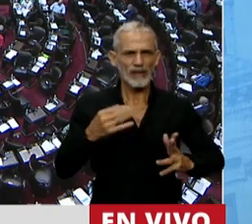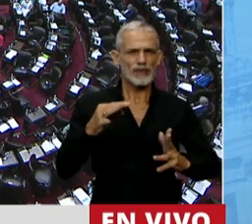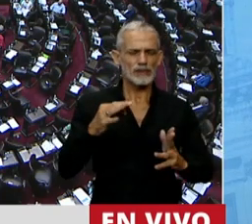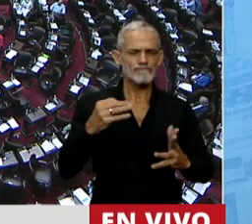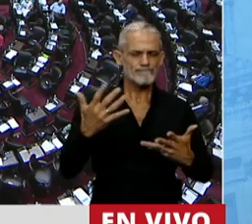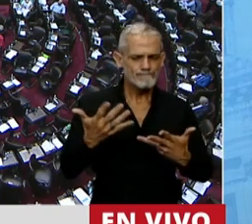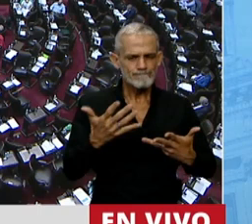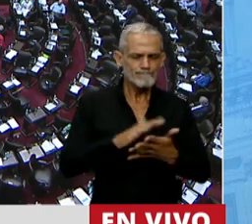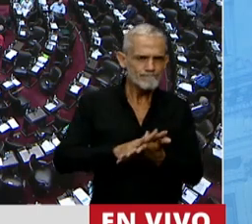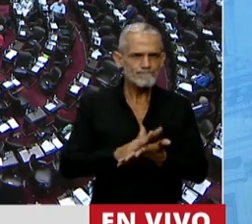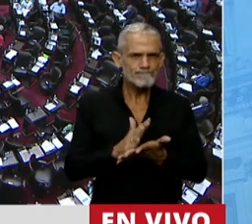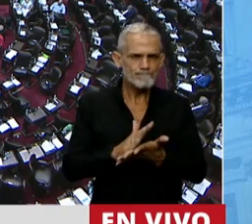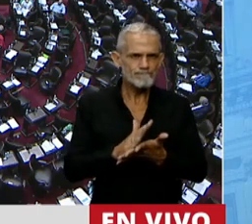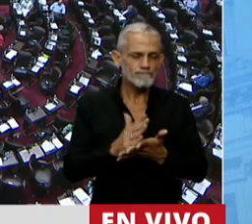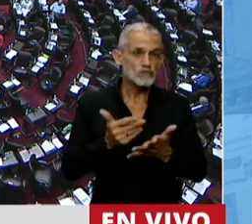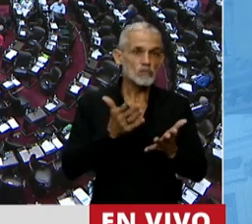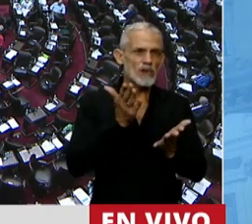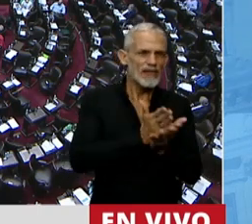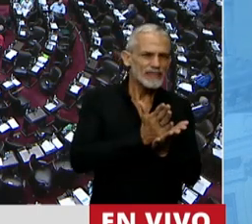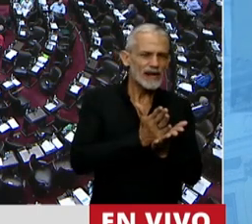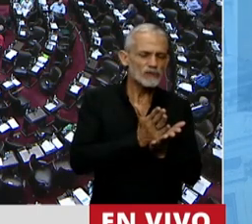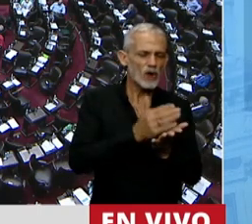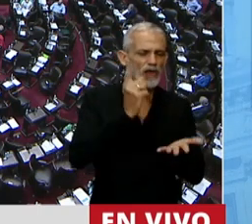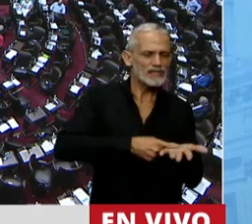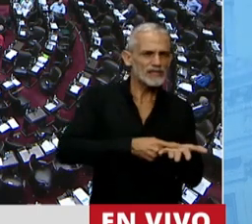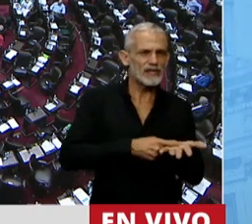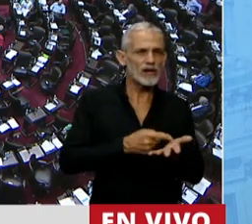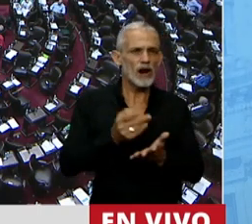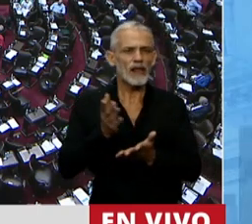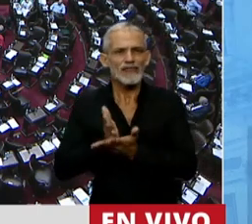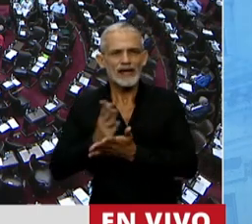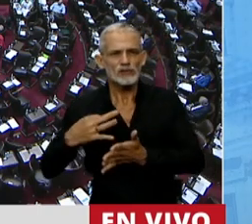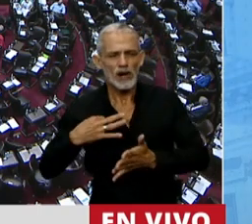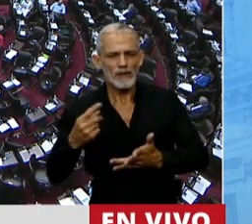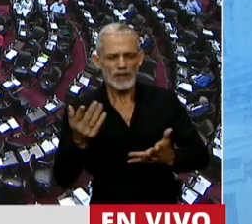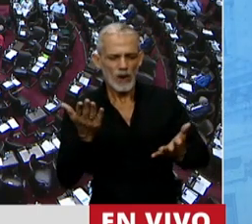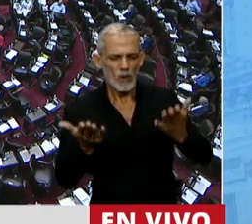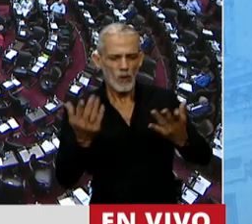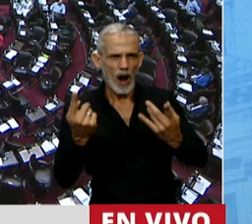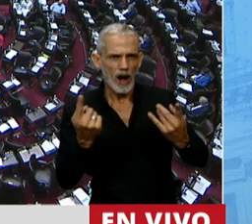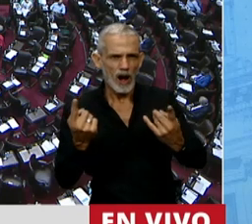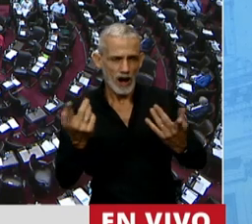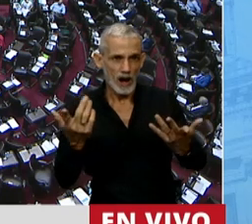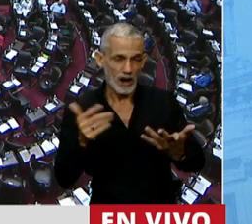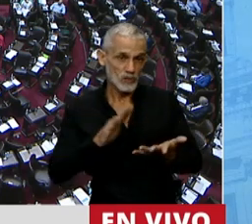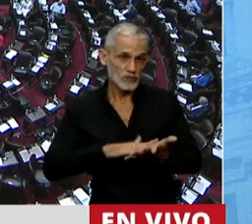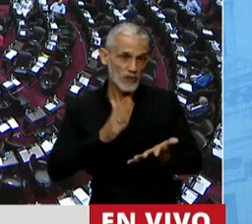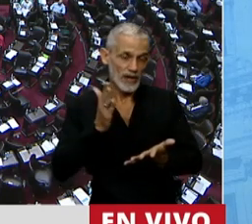discernir entre el derecho a decidir y el derecho a la vida. En cuanto al derecho a la